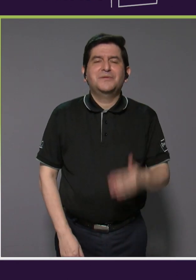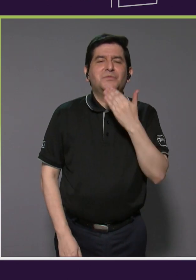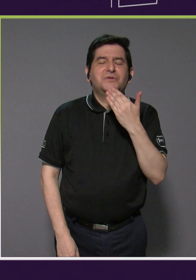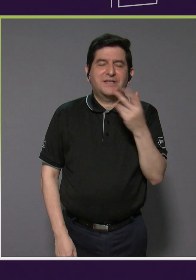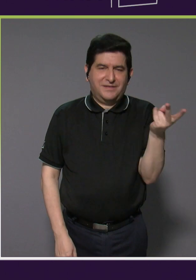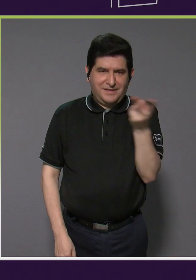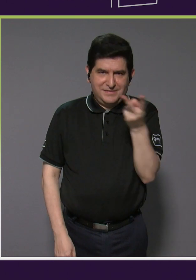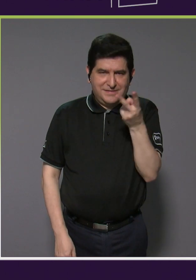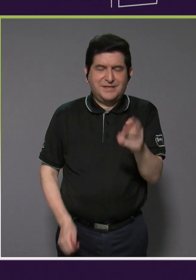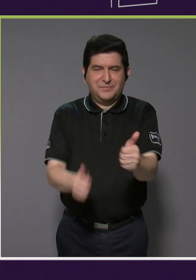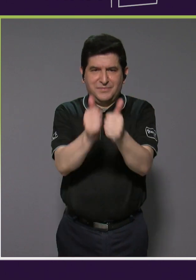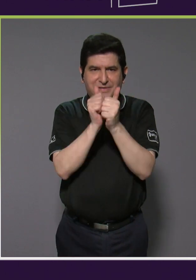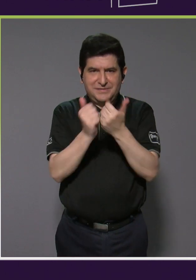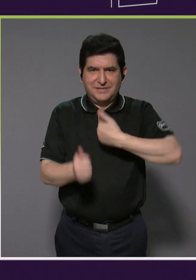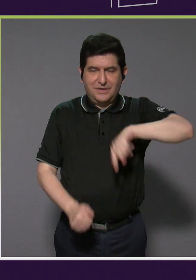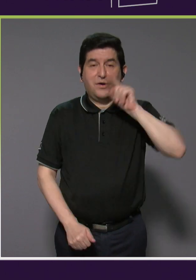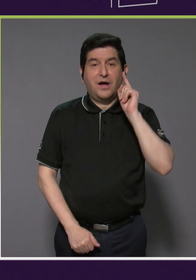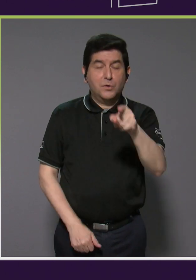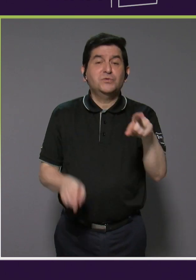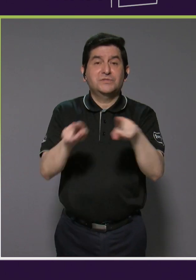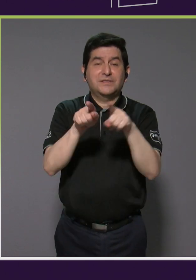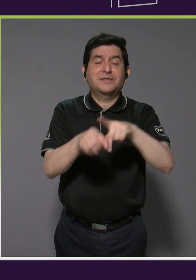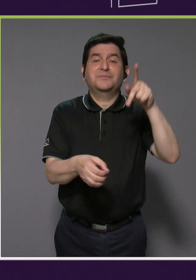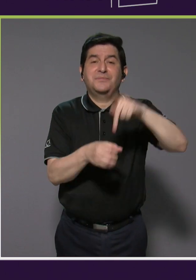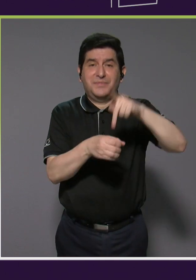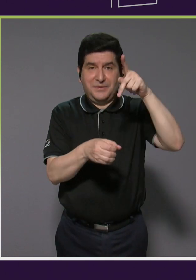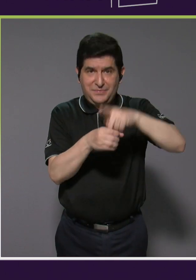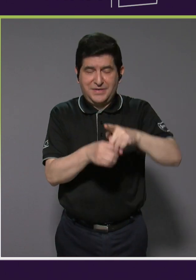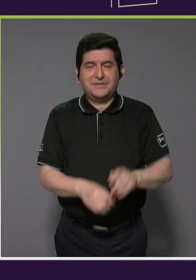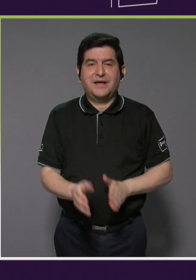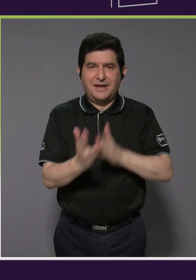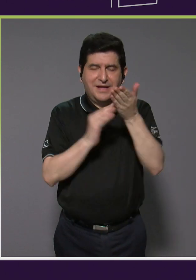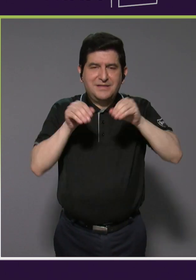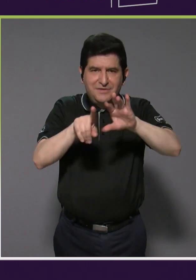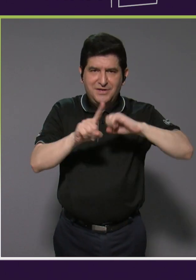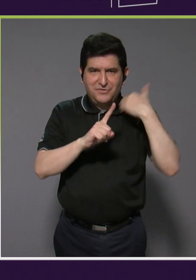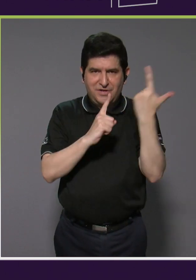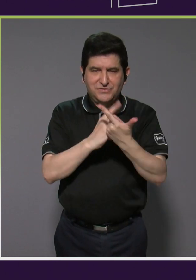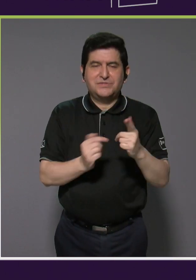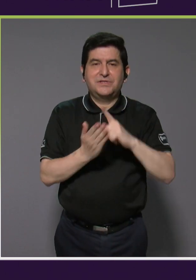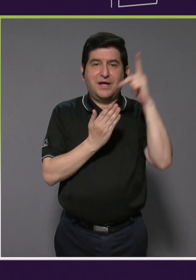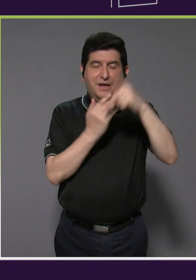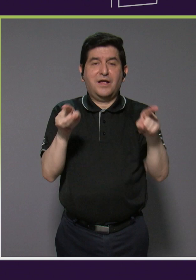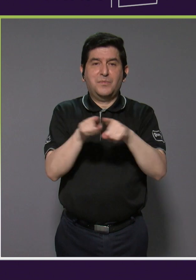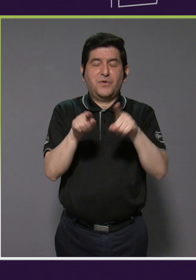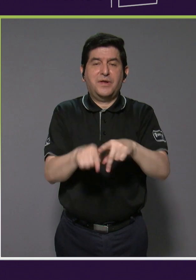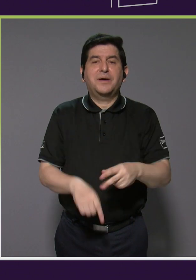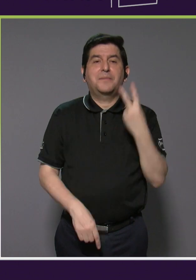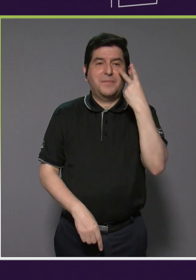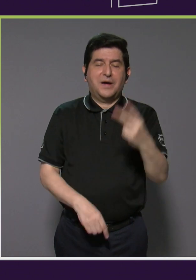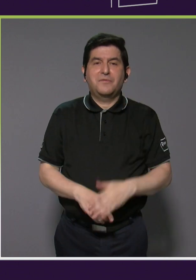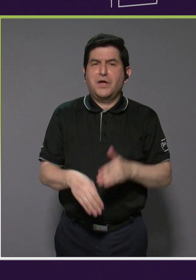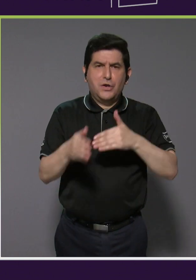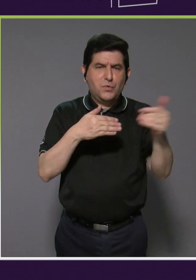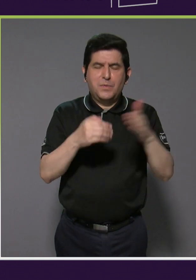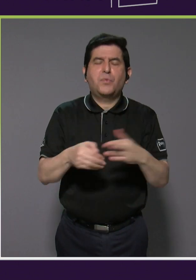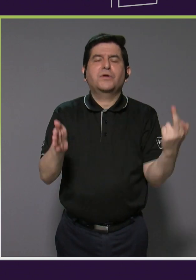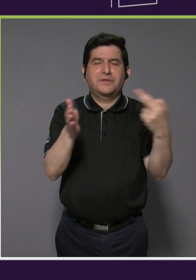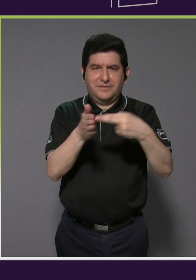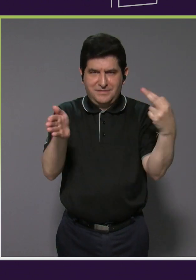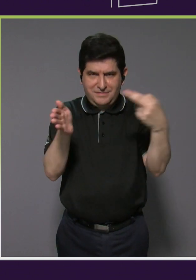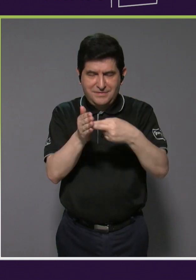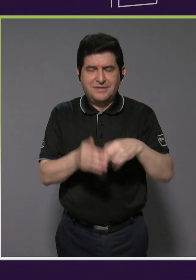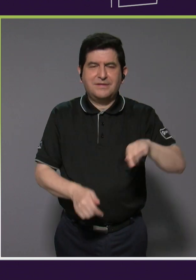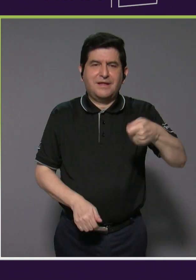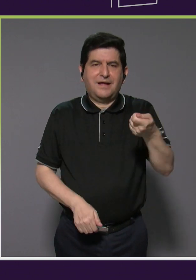doña Gabriela también, que nos acompañó, y a ustedes también que participaron mediante las redes sociales. El programa también usted lo puede ver en cualquiera de sus repeticiones